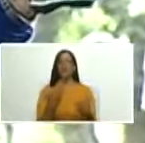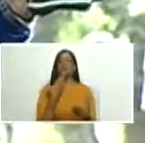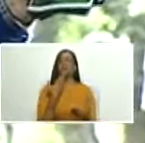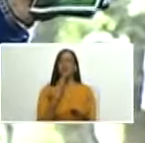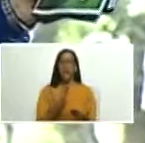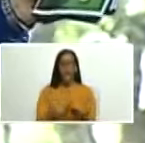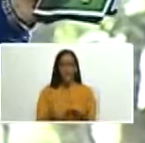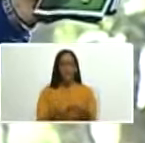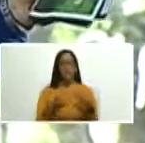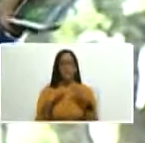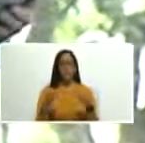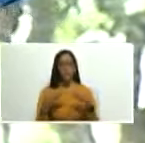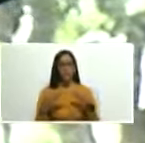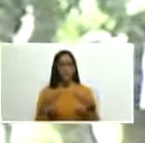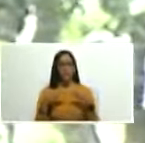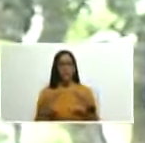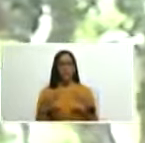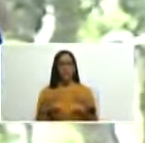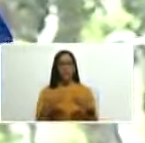gracias públicamente.